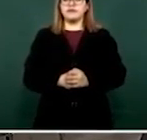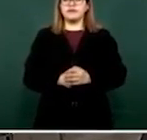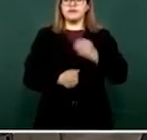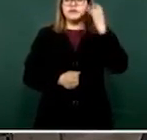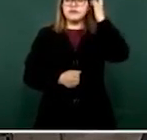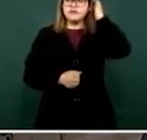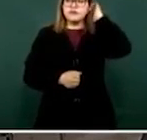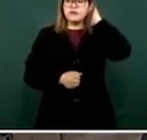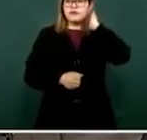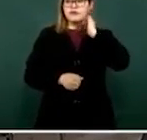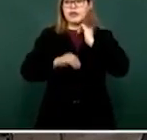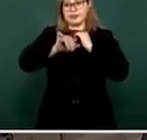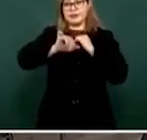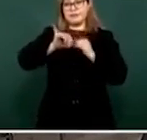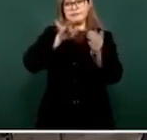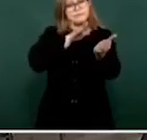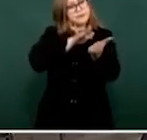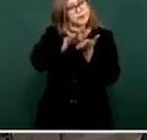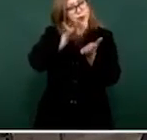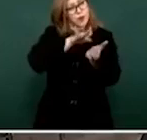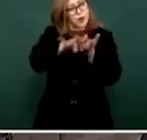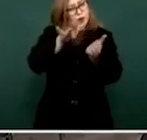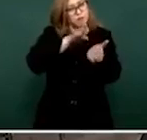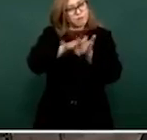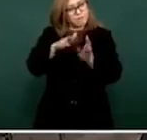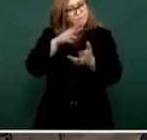vamos a apoyar mucho en la Huasteca.